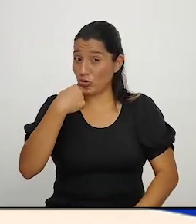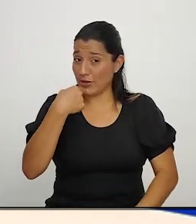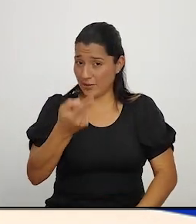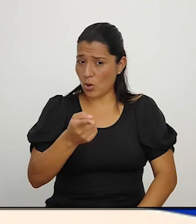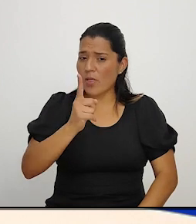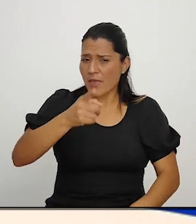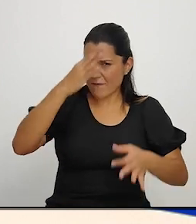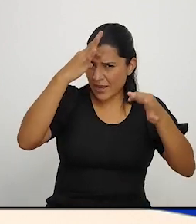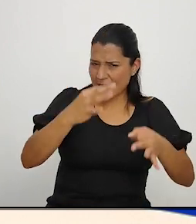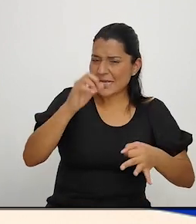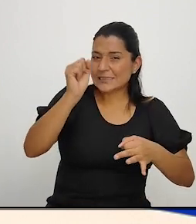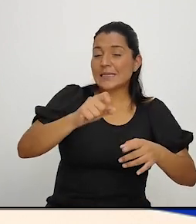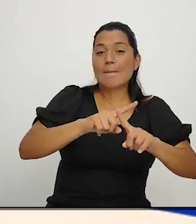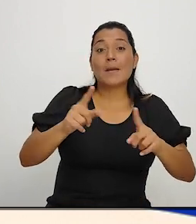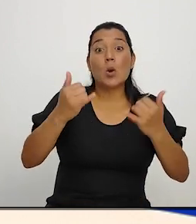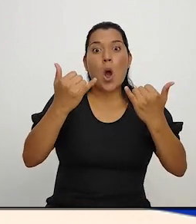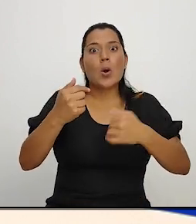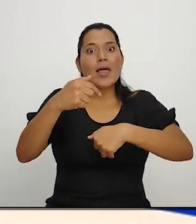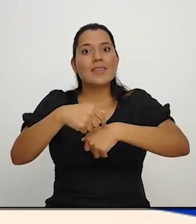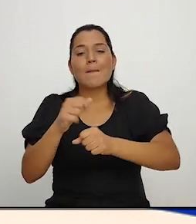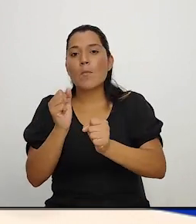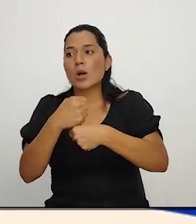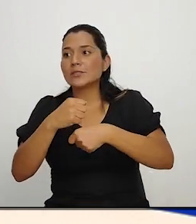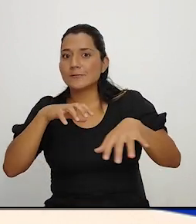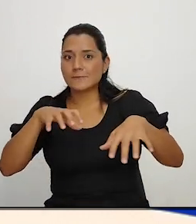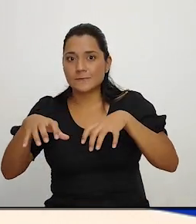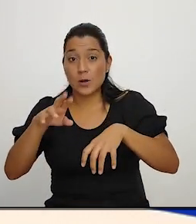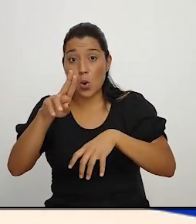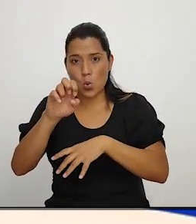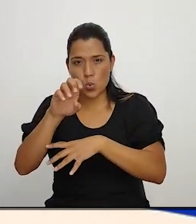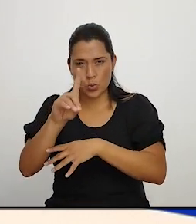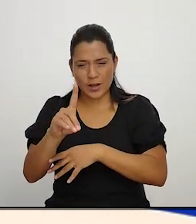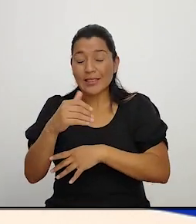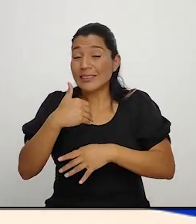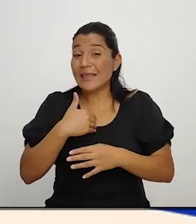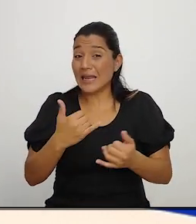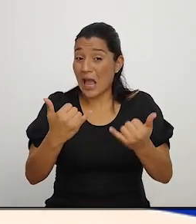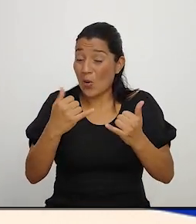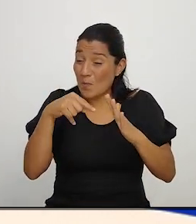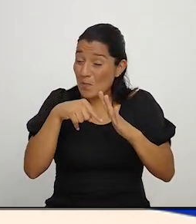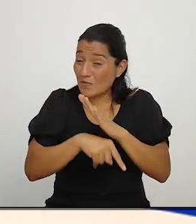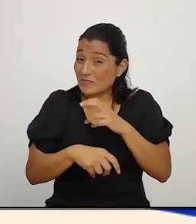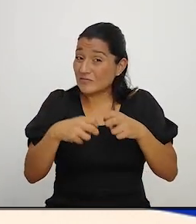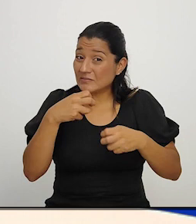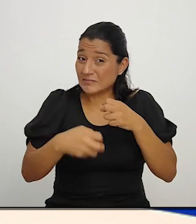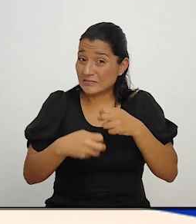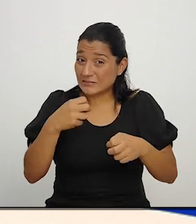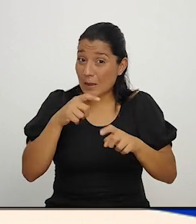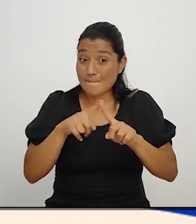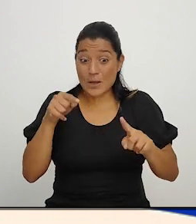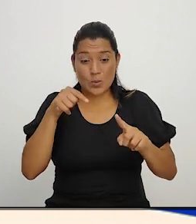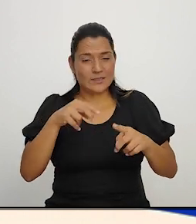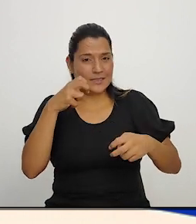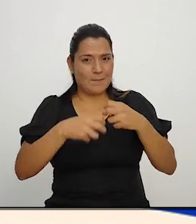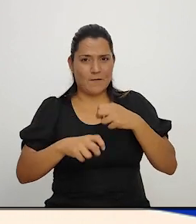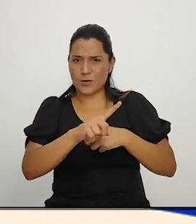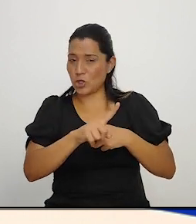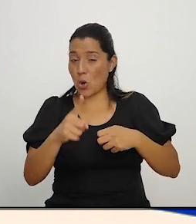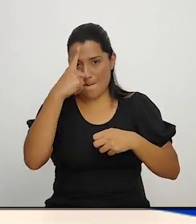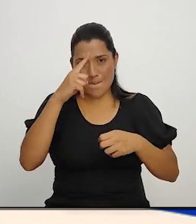creer es tiempo de hacer la unet tiene una profunda crisis pero esta crisis no es por el